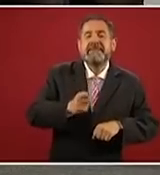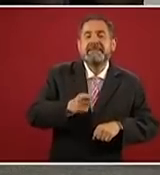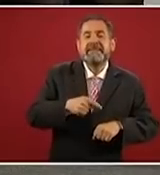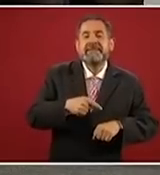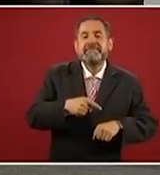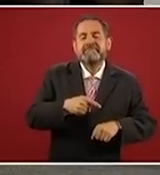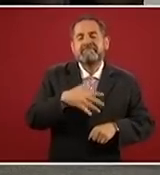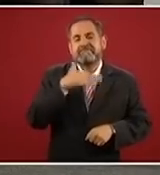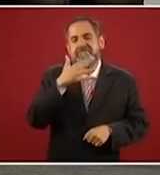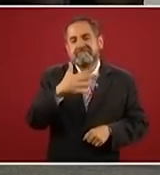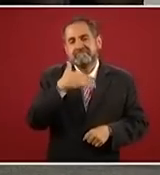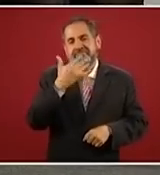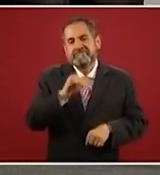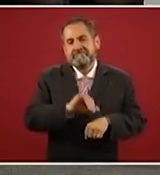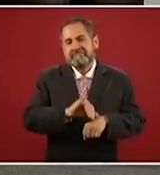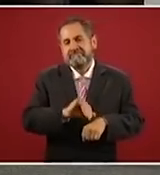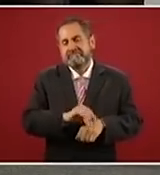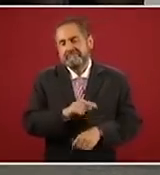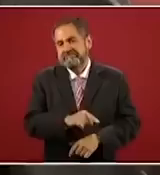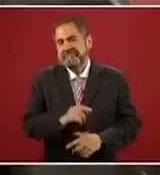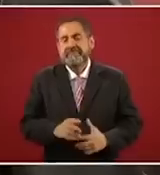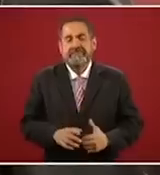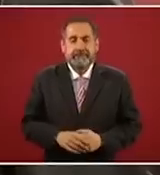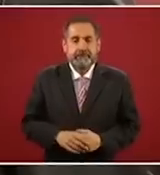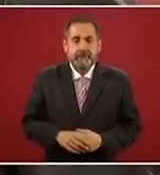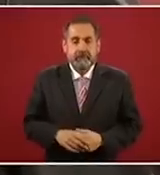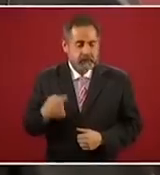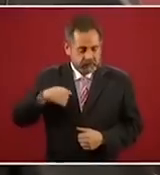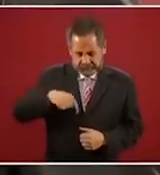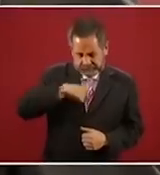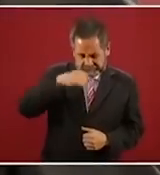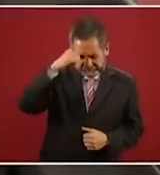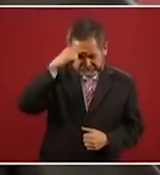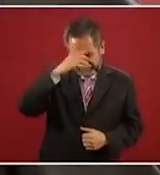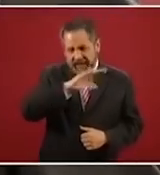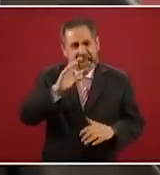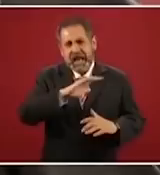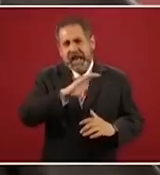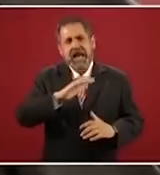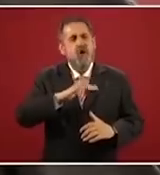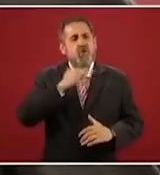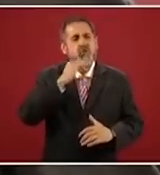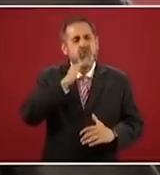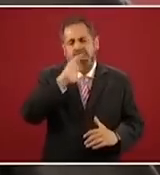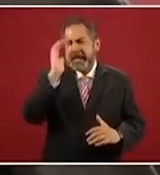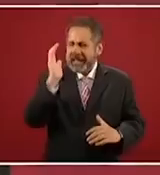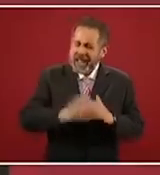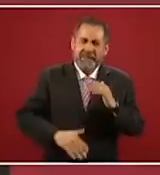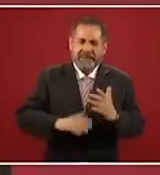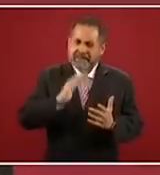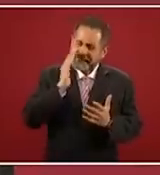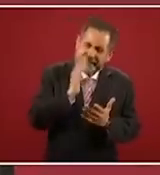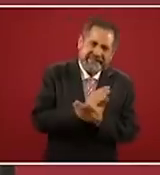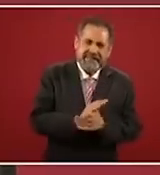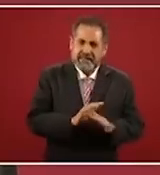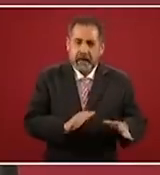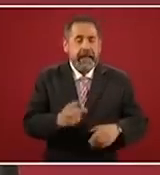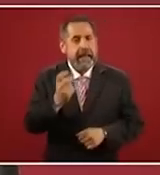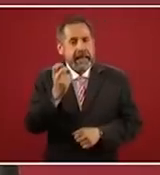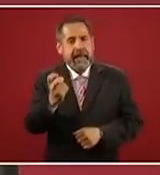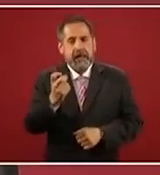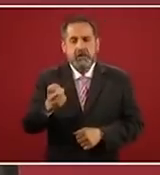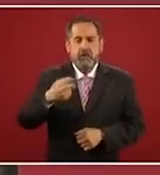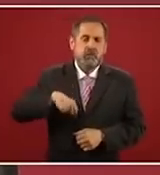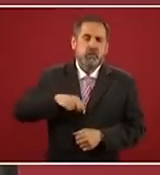Nosotros nos propusimos acabar con la corrupción y es lo que estamos haciendo.